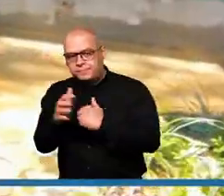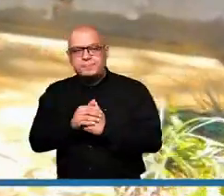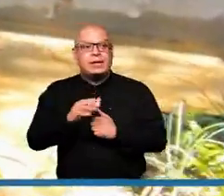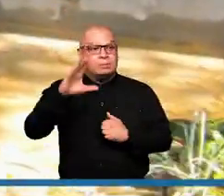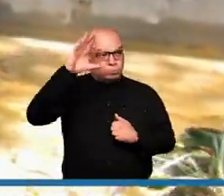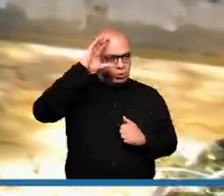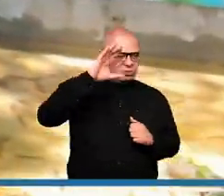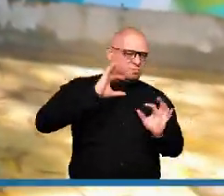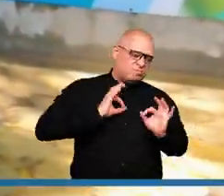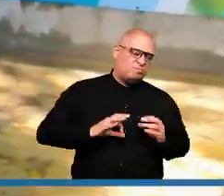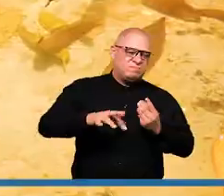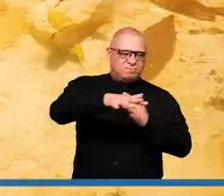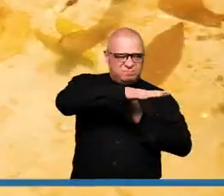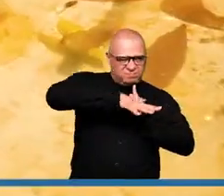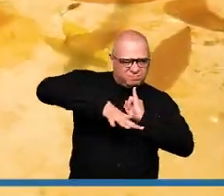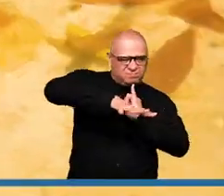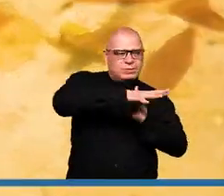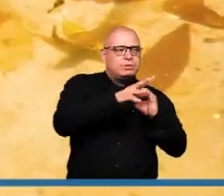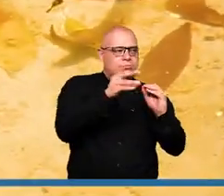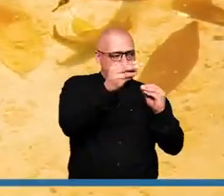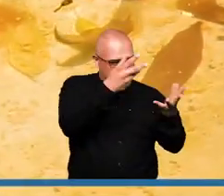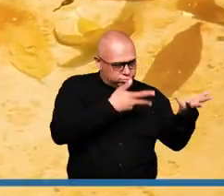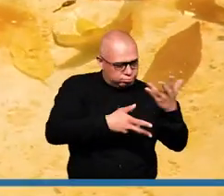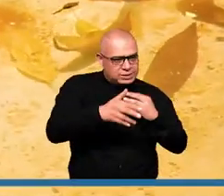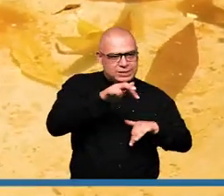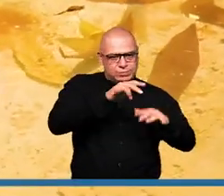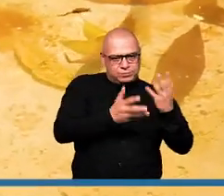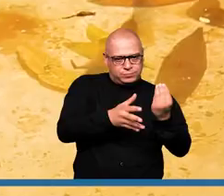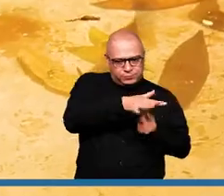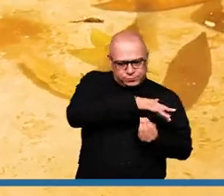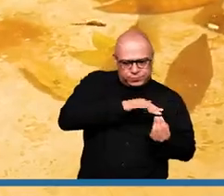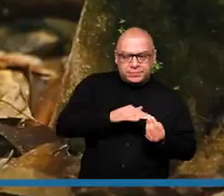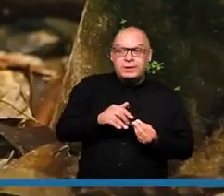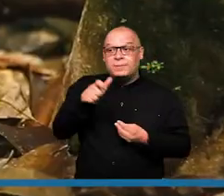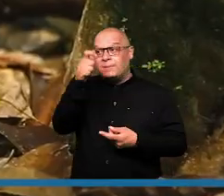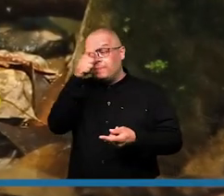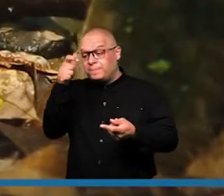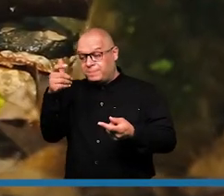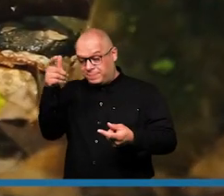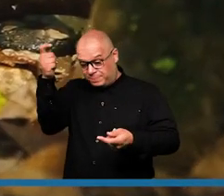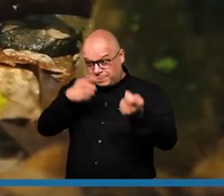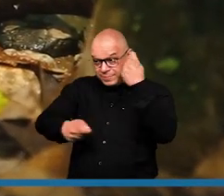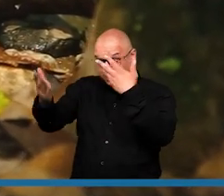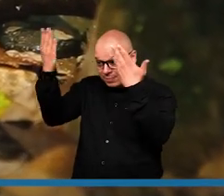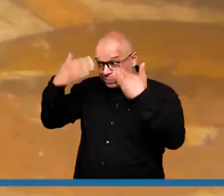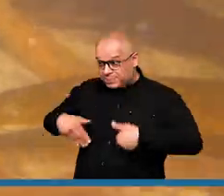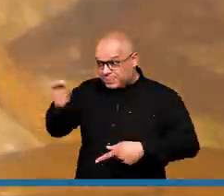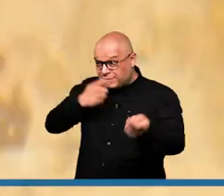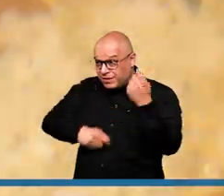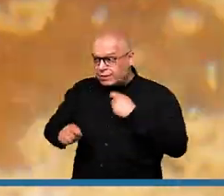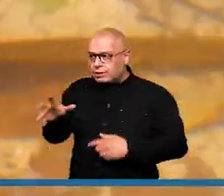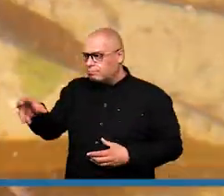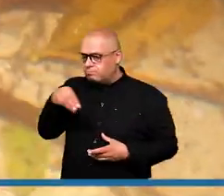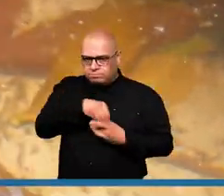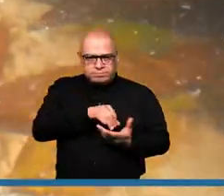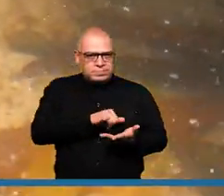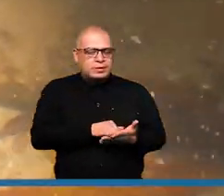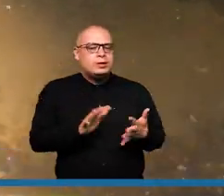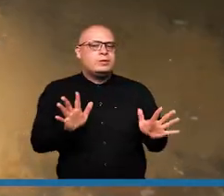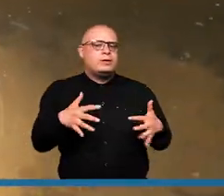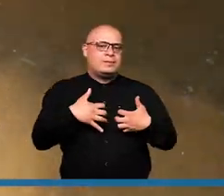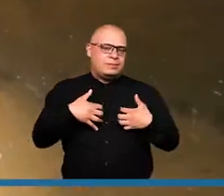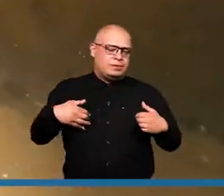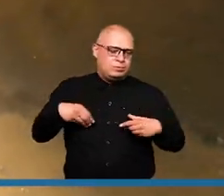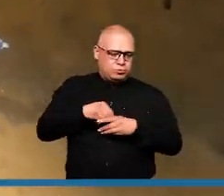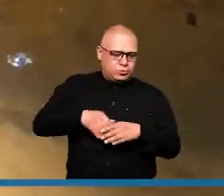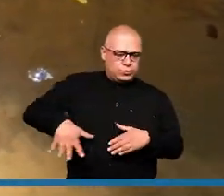con las autoridades ambientales, brindar una segunda opción a esos animales que son víctimas del tráfico ilegal, a las especies maltratadas, en especial a la fauna